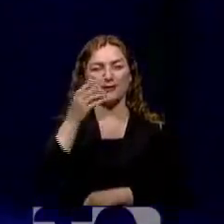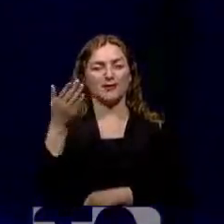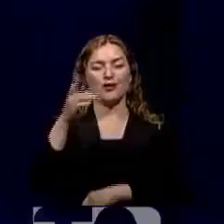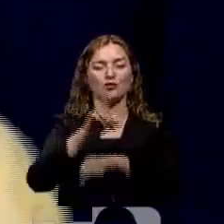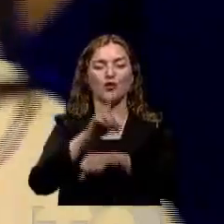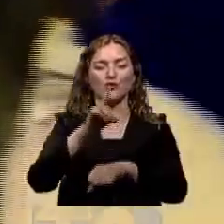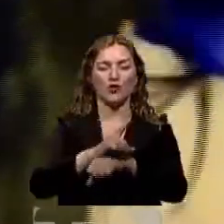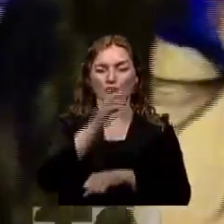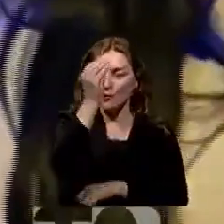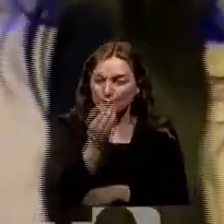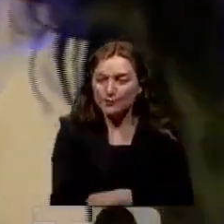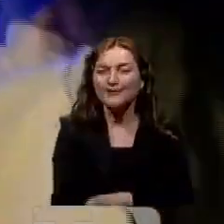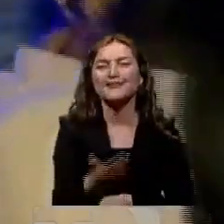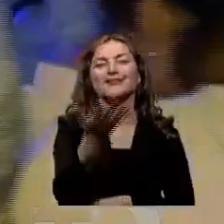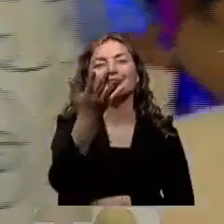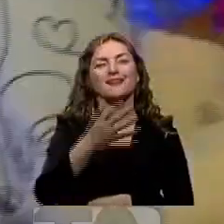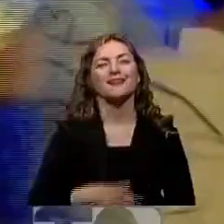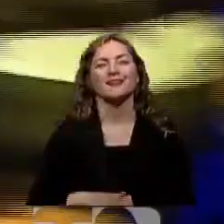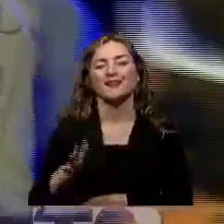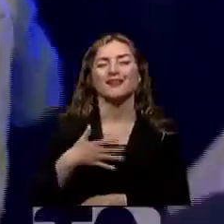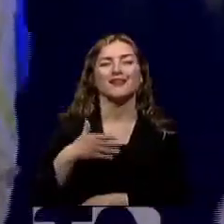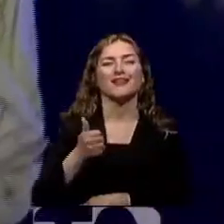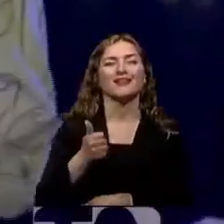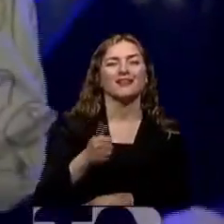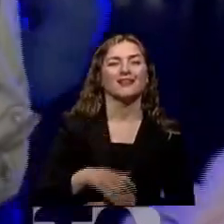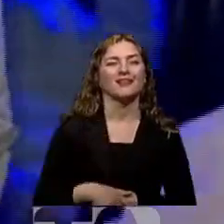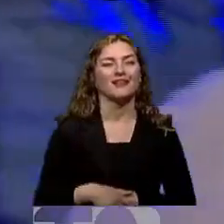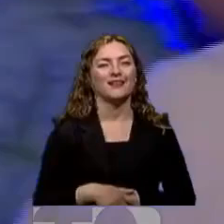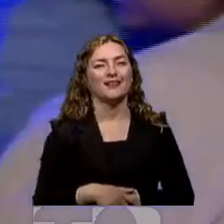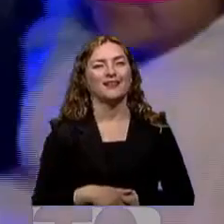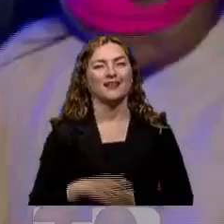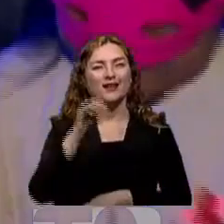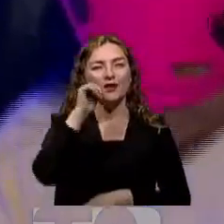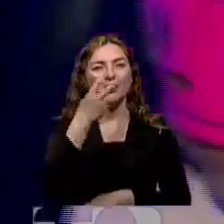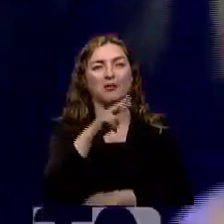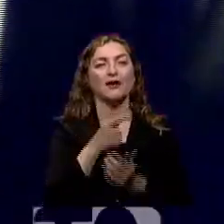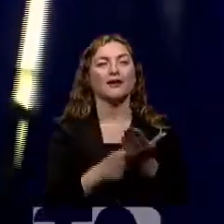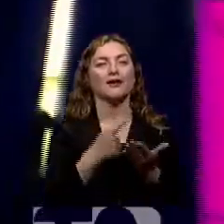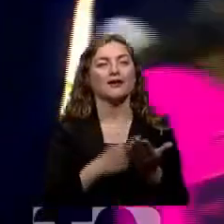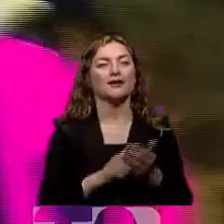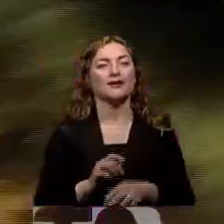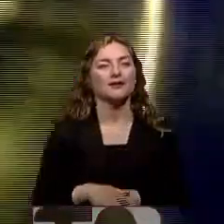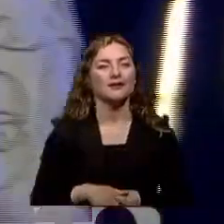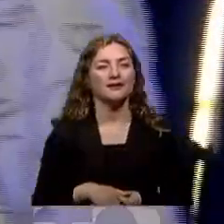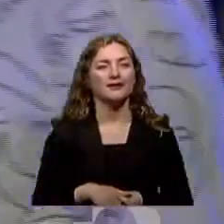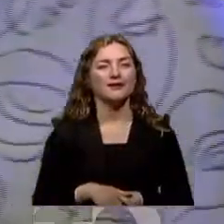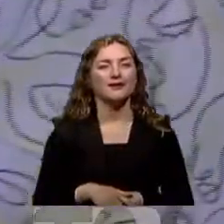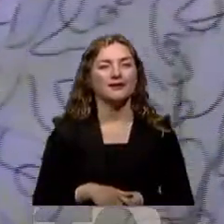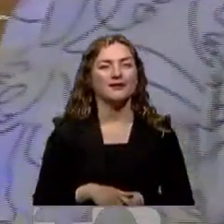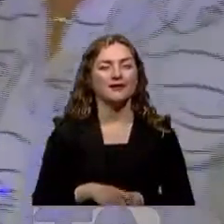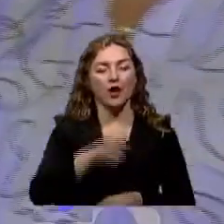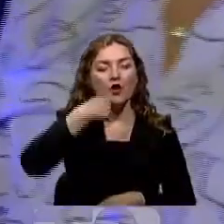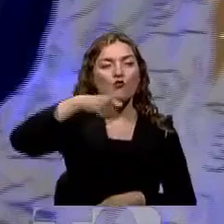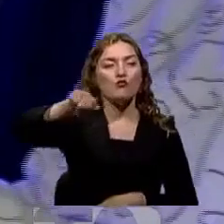Doctor Nimbus, muy buenos días. Hola, hola con todos. ¿Cómo les va? ¿Cómo están? ¿Qué vamos a poder ver mañana? Bien. Vemos que usted aquí ya está experimentando un poco. Claro,